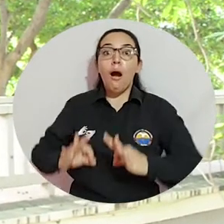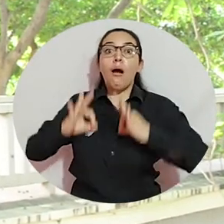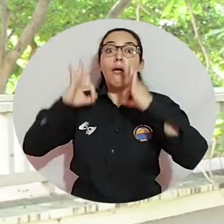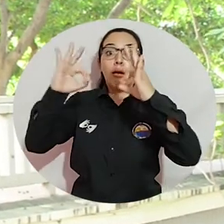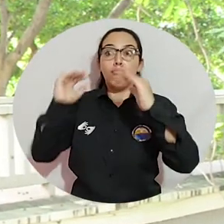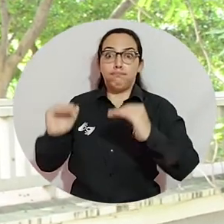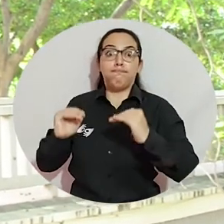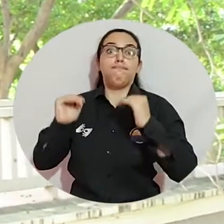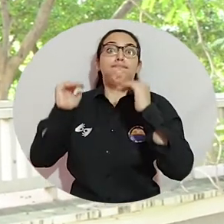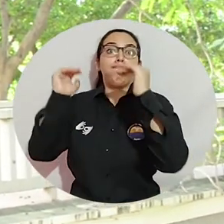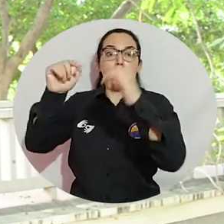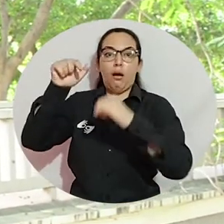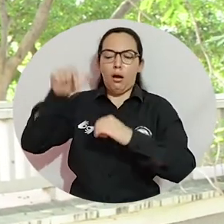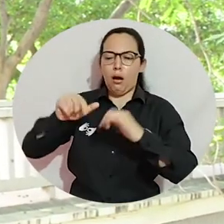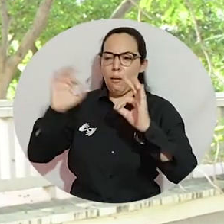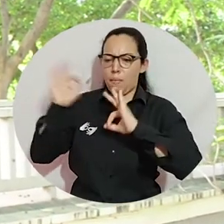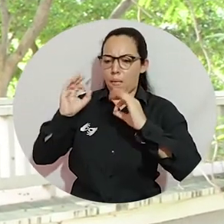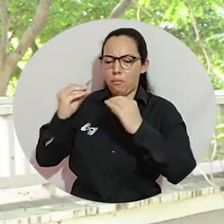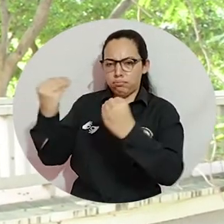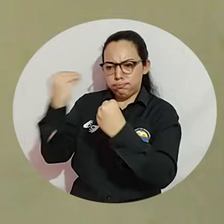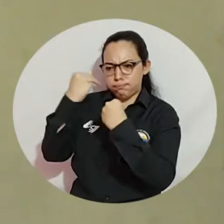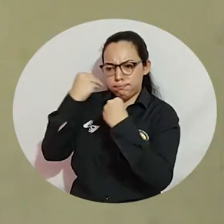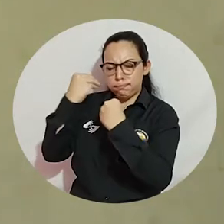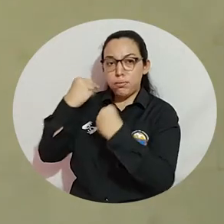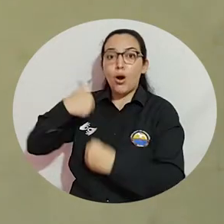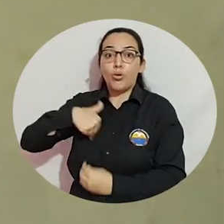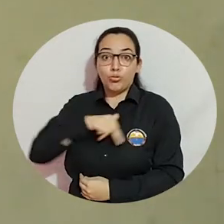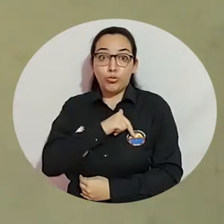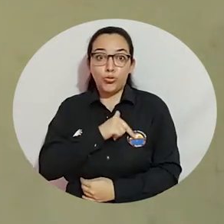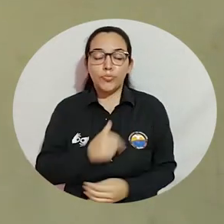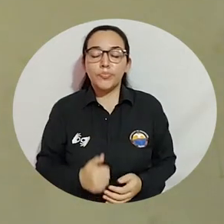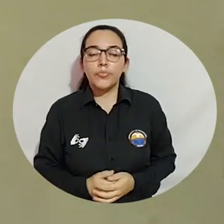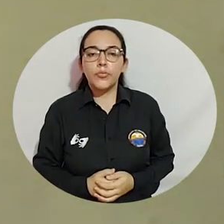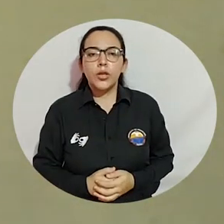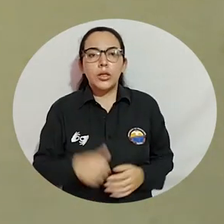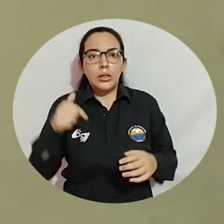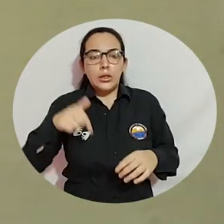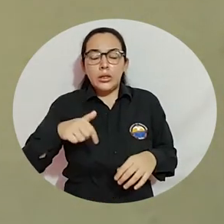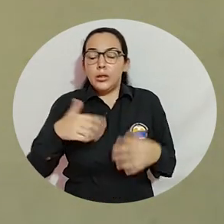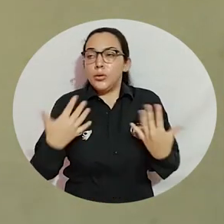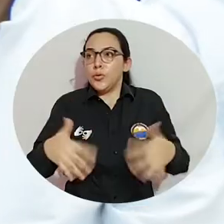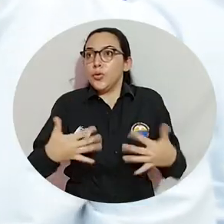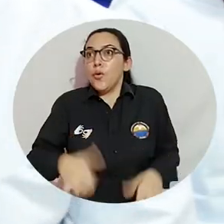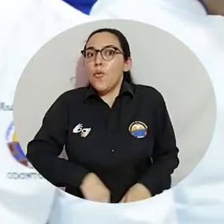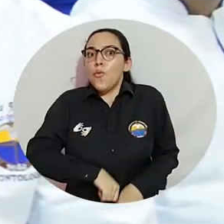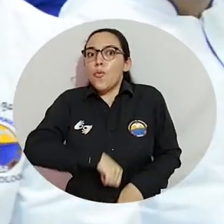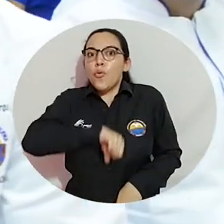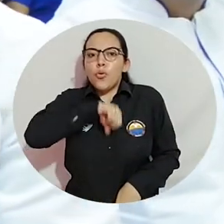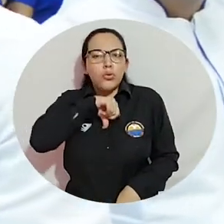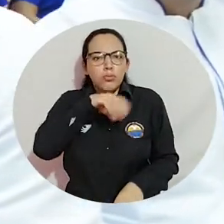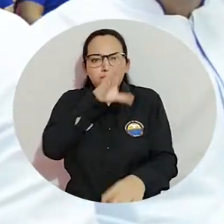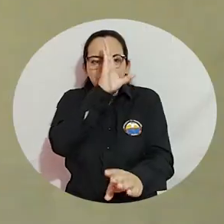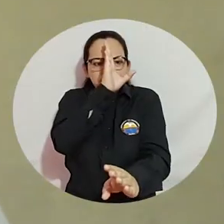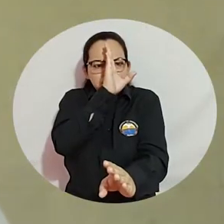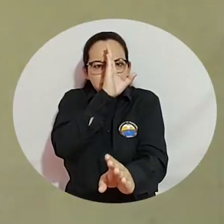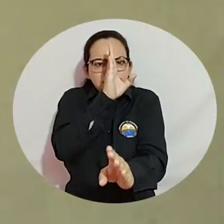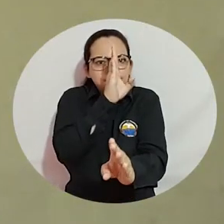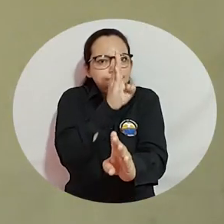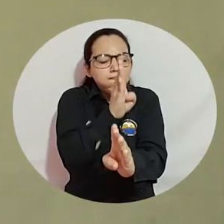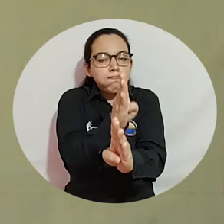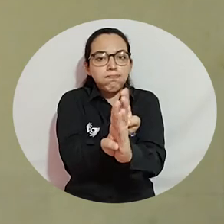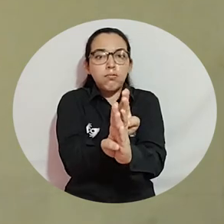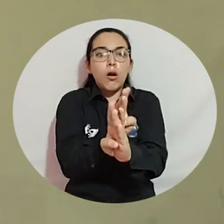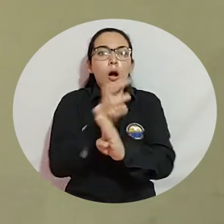y la excelencia con la que estamos estudiando y nos preparan hasta el estar aquí en este momento es un momento de mucho orgullo un camino un lineamiento